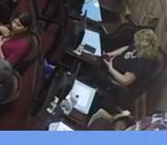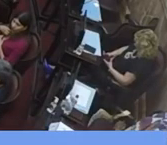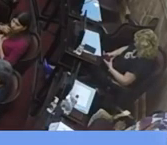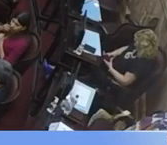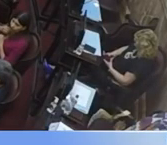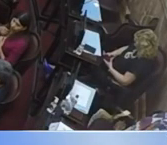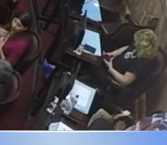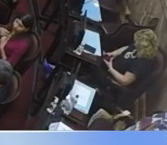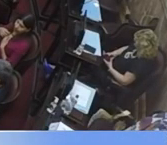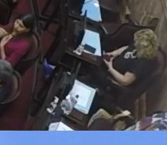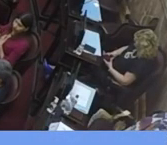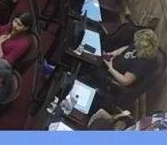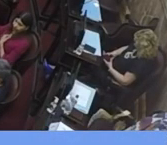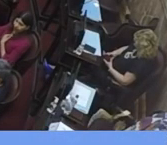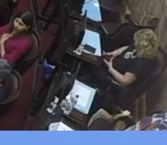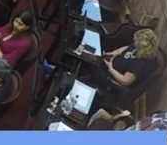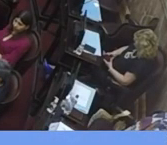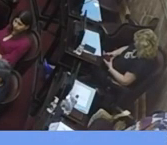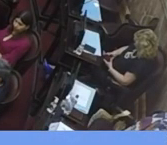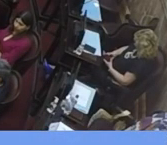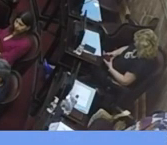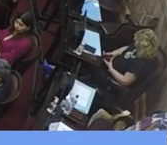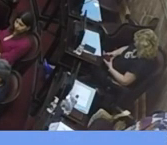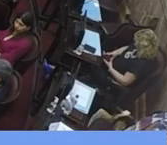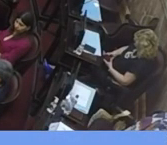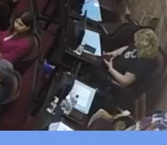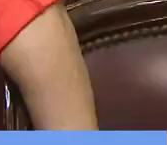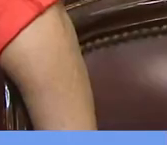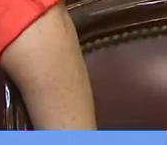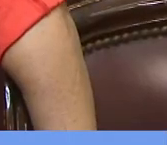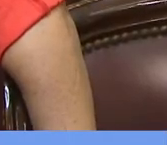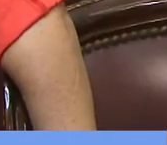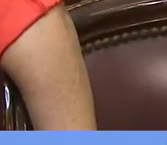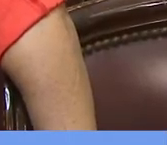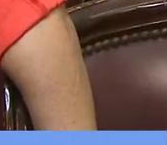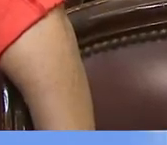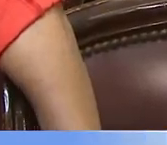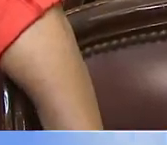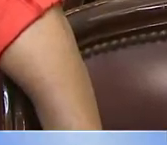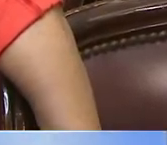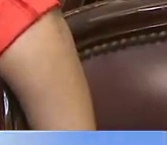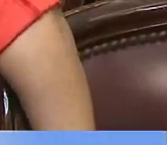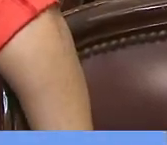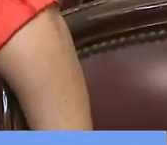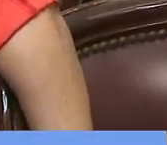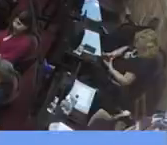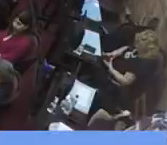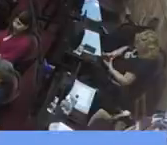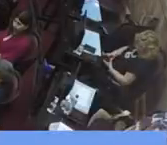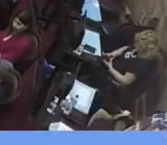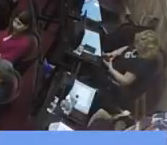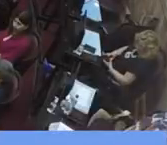señora presidenta. En primer lugar, quiero agradecer el esfuerzo intelectual que hacen